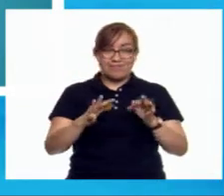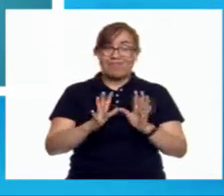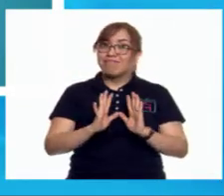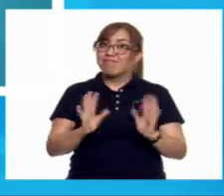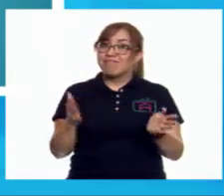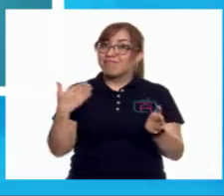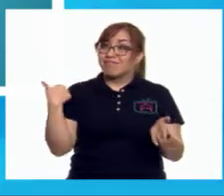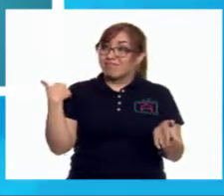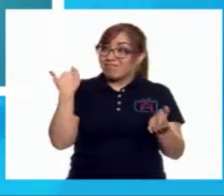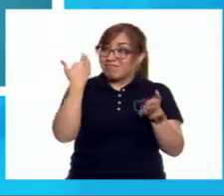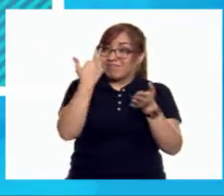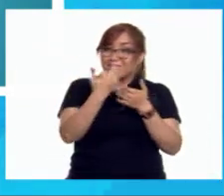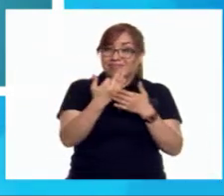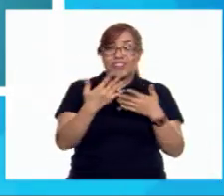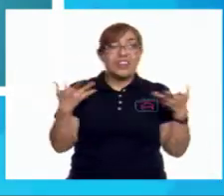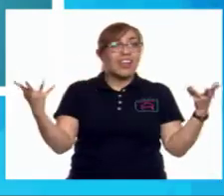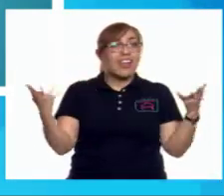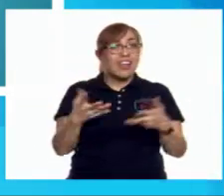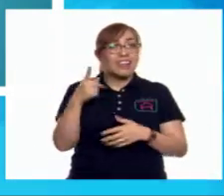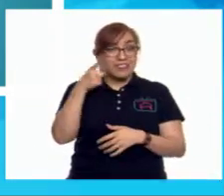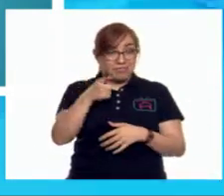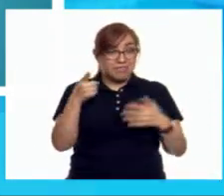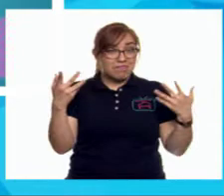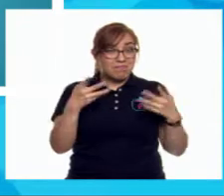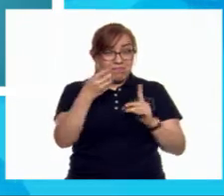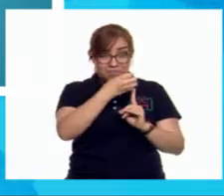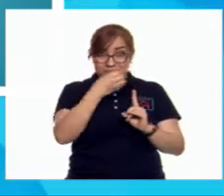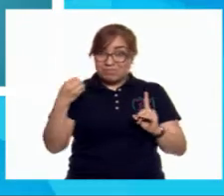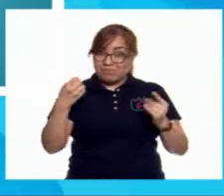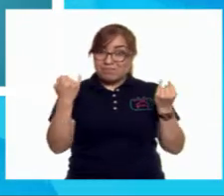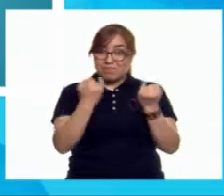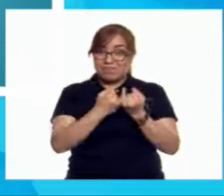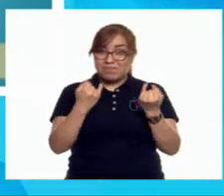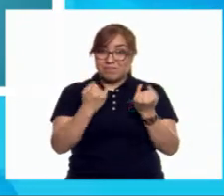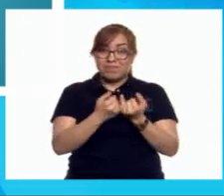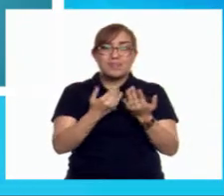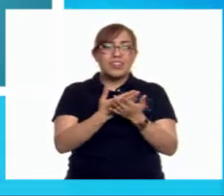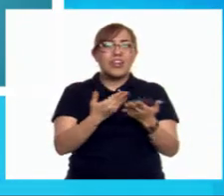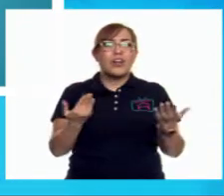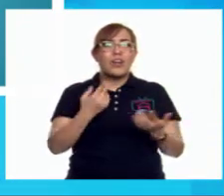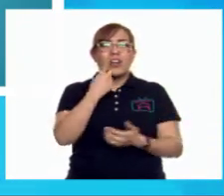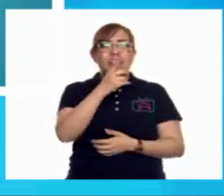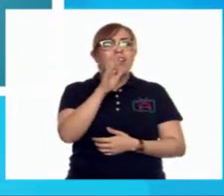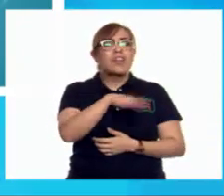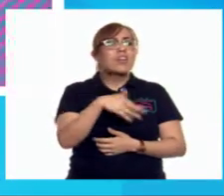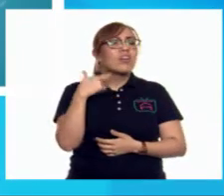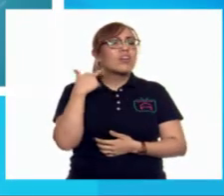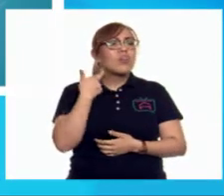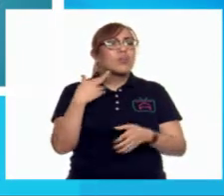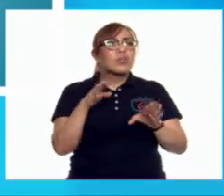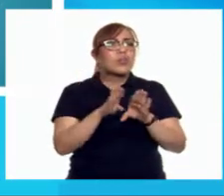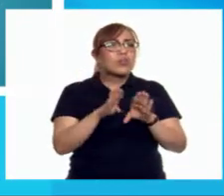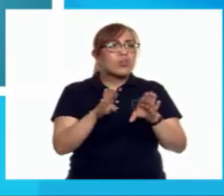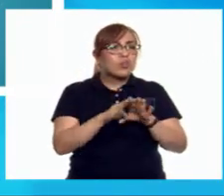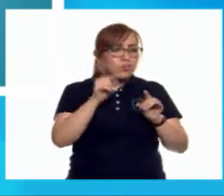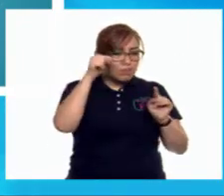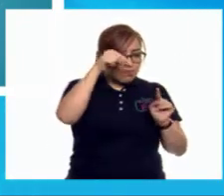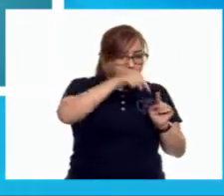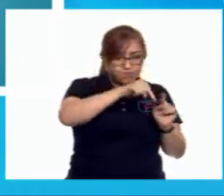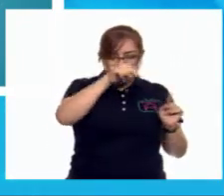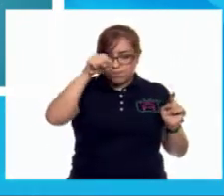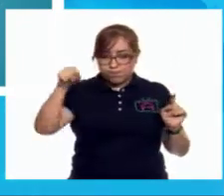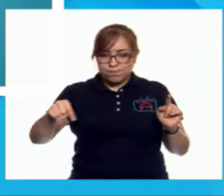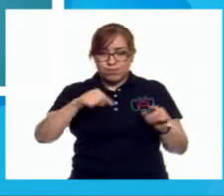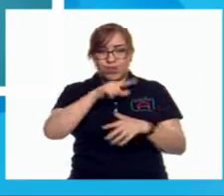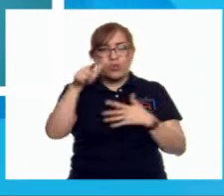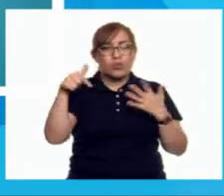tiempo! Ahora, dile a tu robot cómo debe desplazarse para llegar a un lugar. Por ejemplo, indícale que